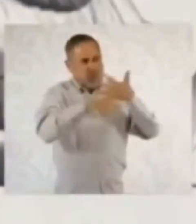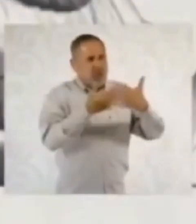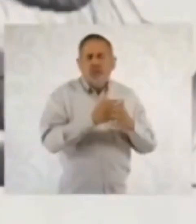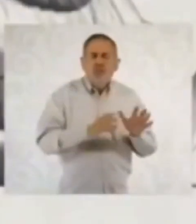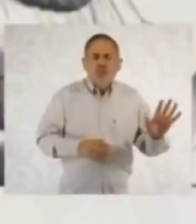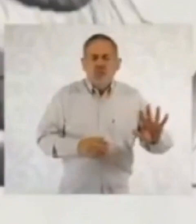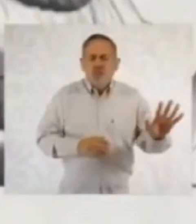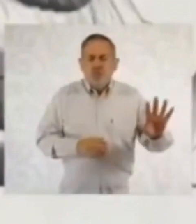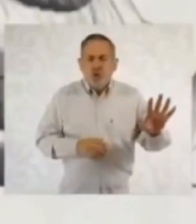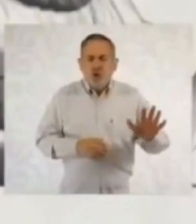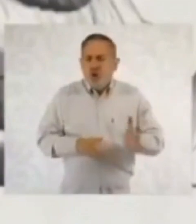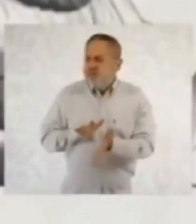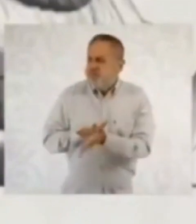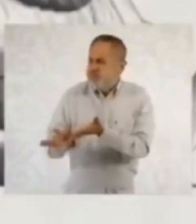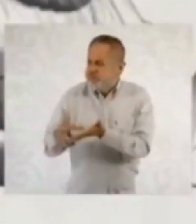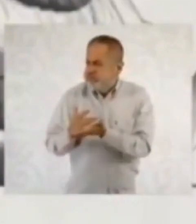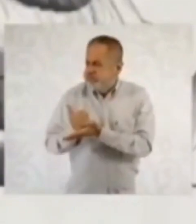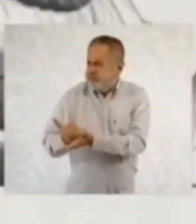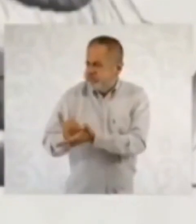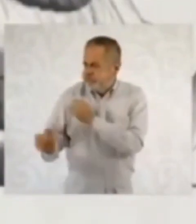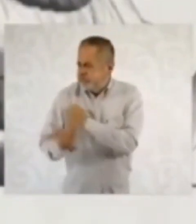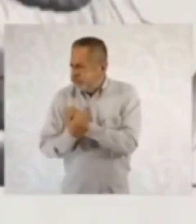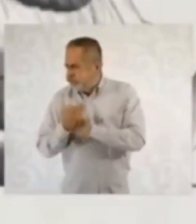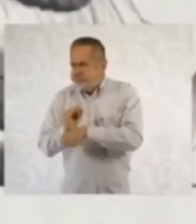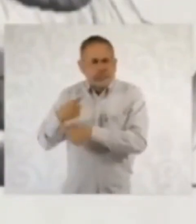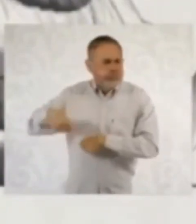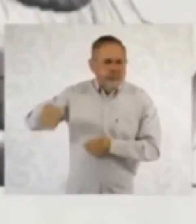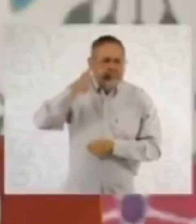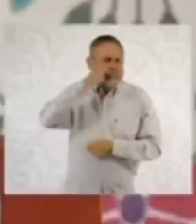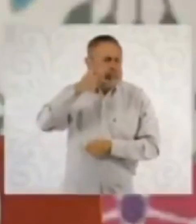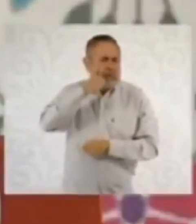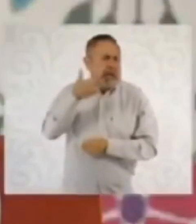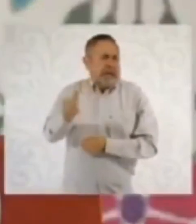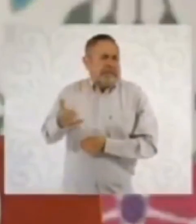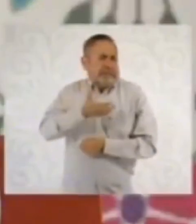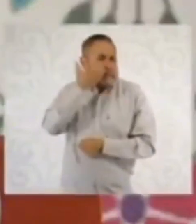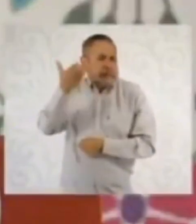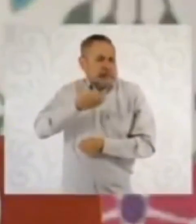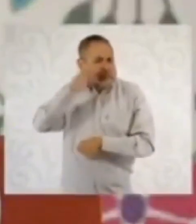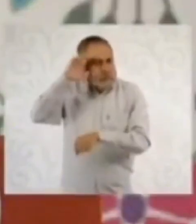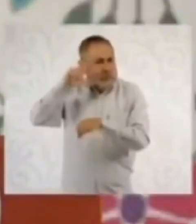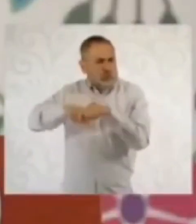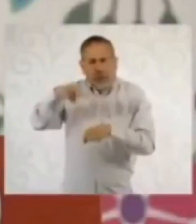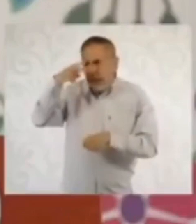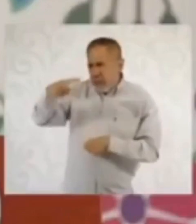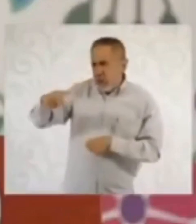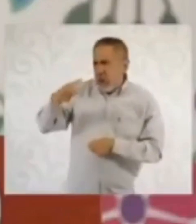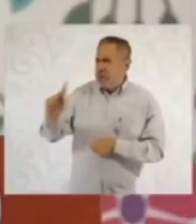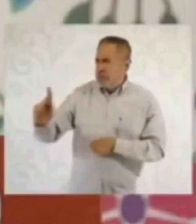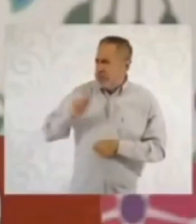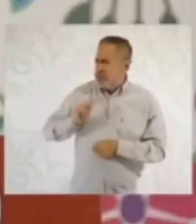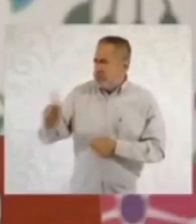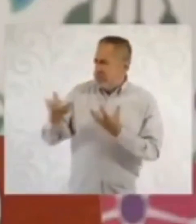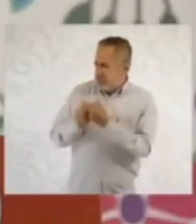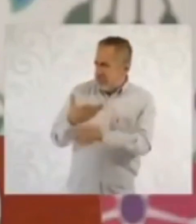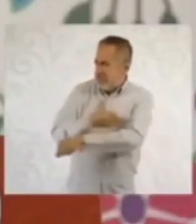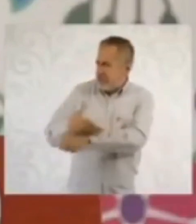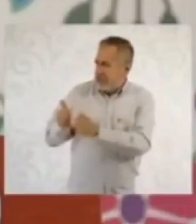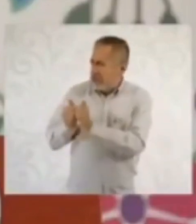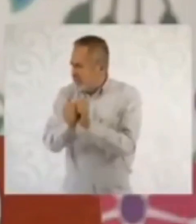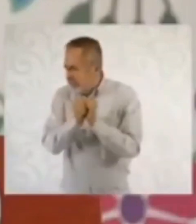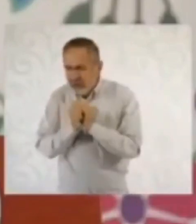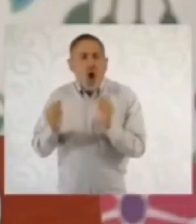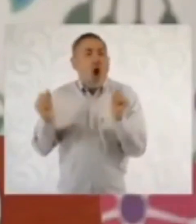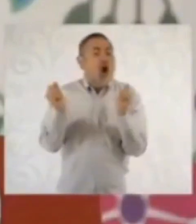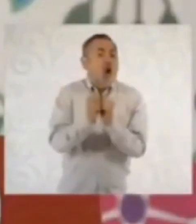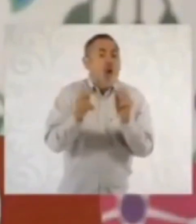apoyarnos, como siempre lo hacemos, entre las y los mexicanos, entre las familias, y que siempre sean acciones pacíficas,